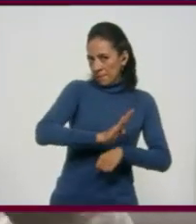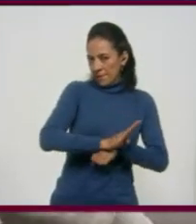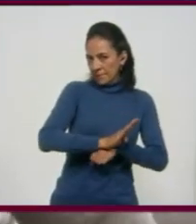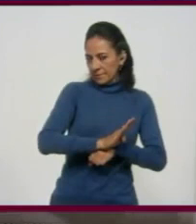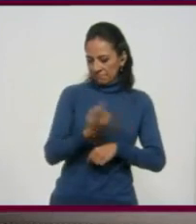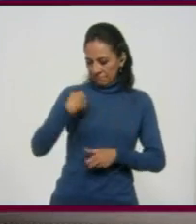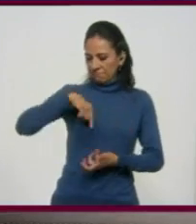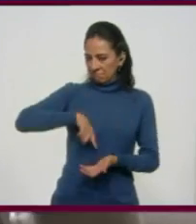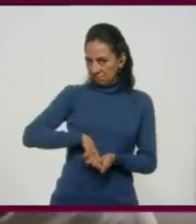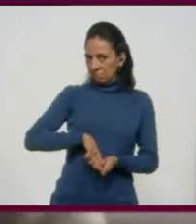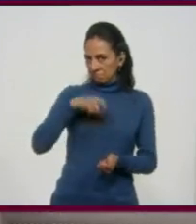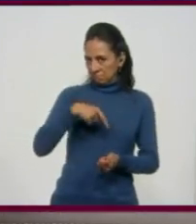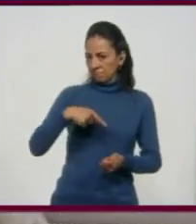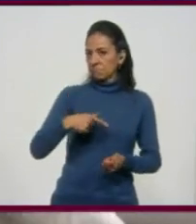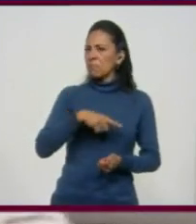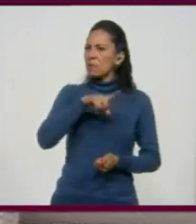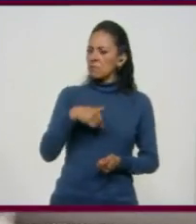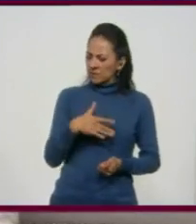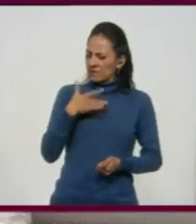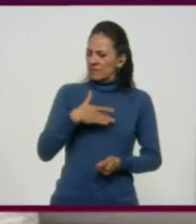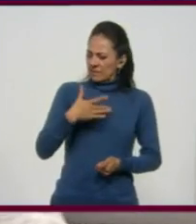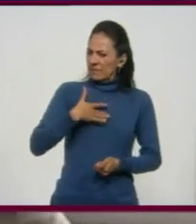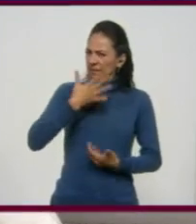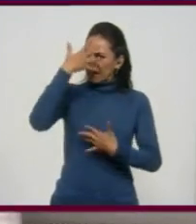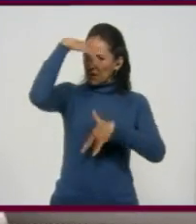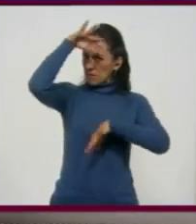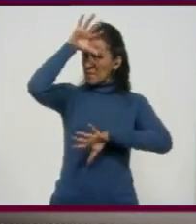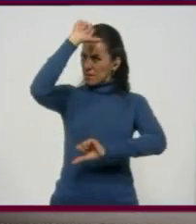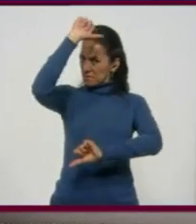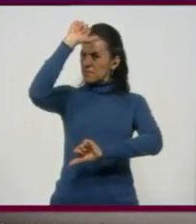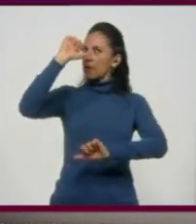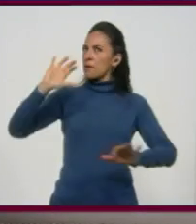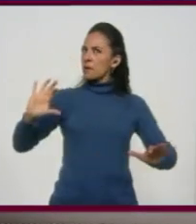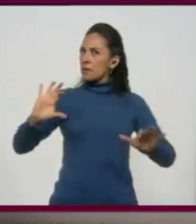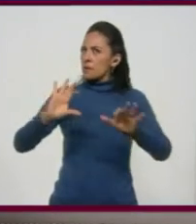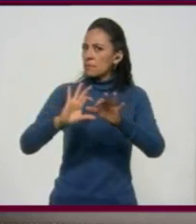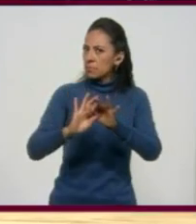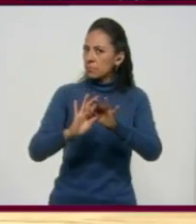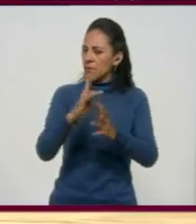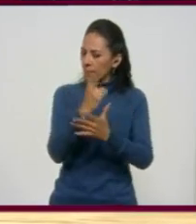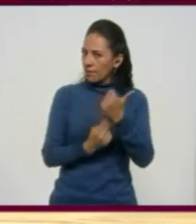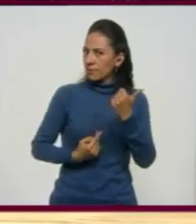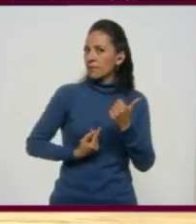como ese cuerpo podría sentir ese flamenco con esos acentos y esos afectos de nuestra tierra.